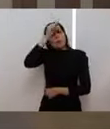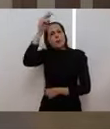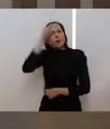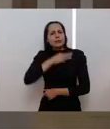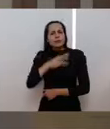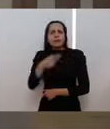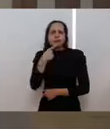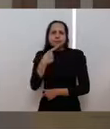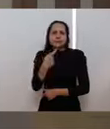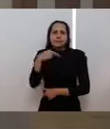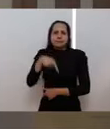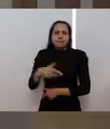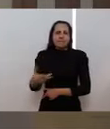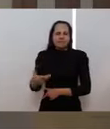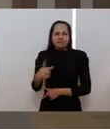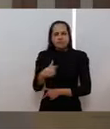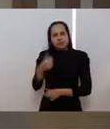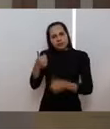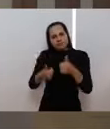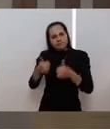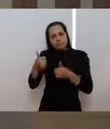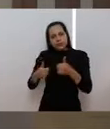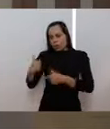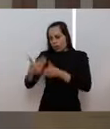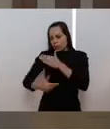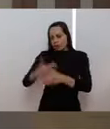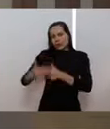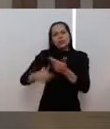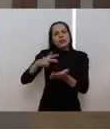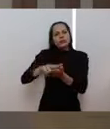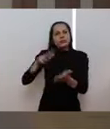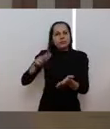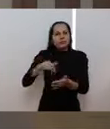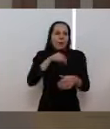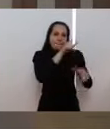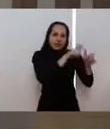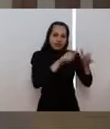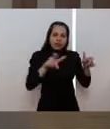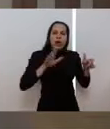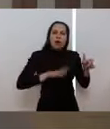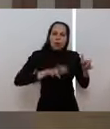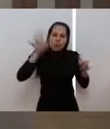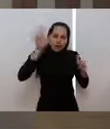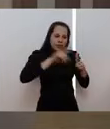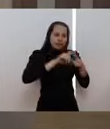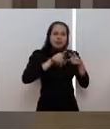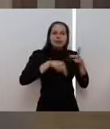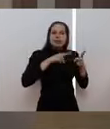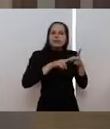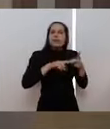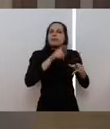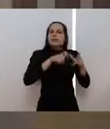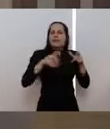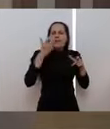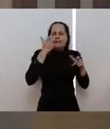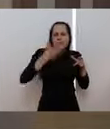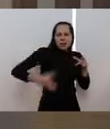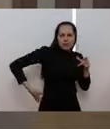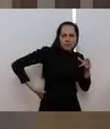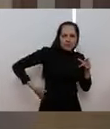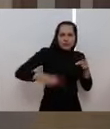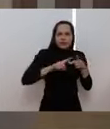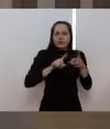alta complejidad que hemos dejado de puestos autorizado ahora acá los pacientes oncológicos en el paciente con enfermedad renal las